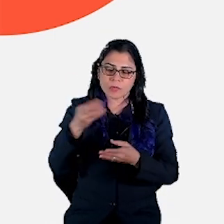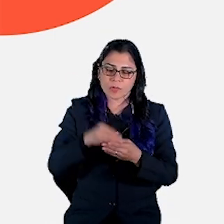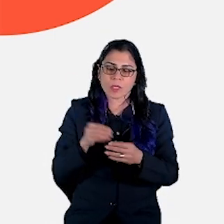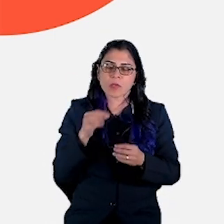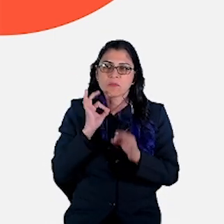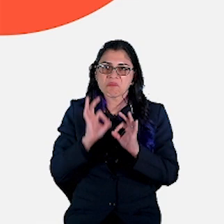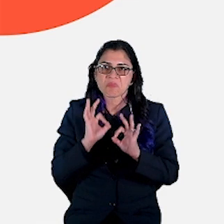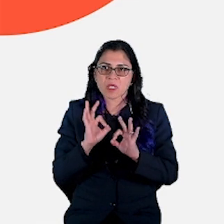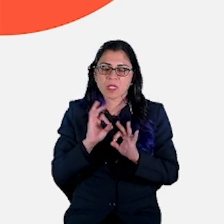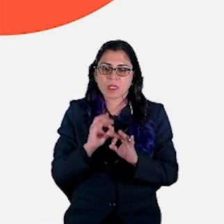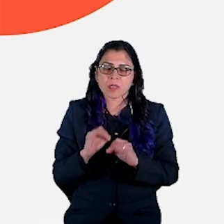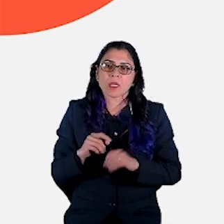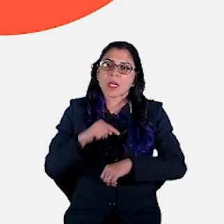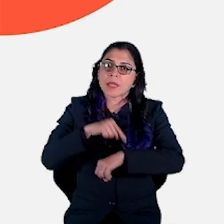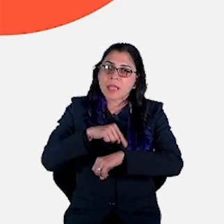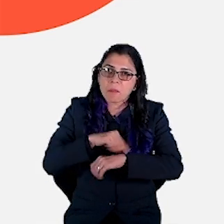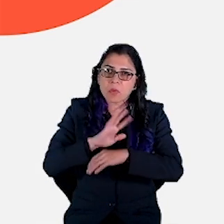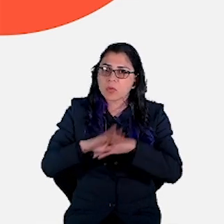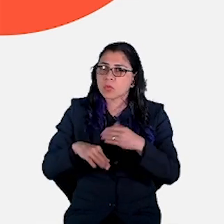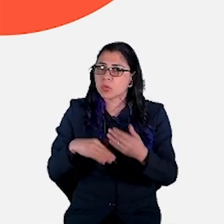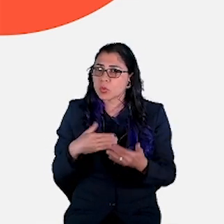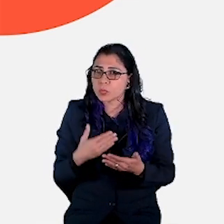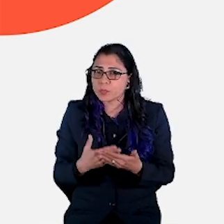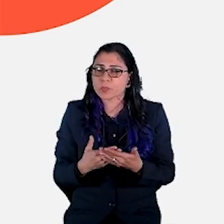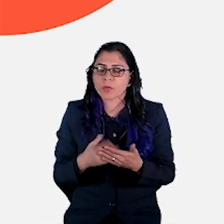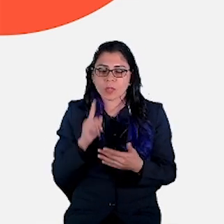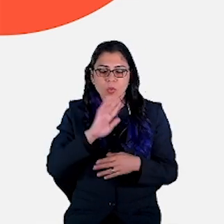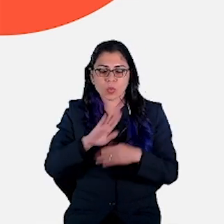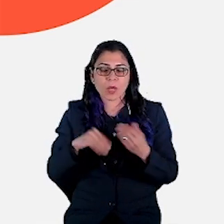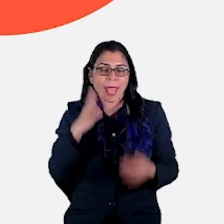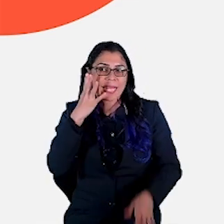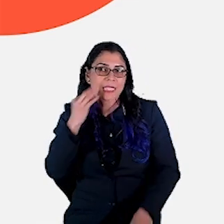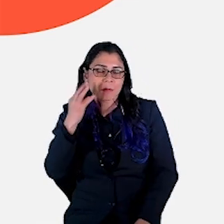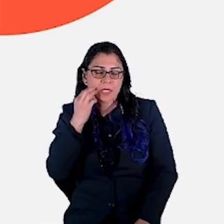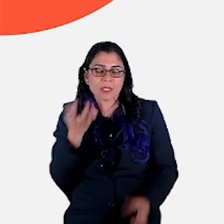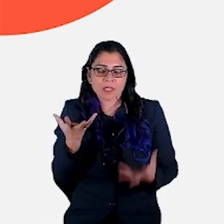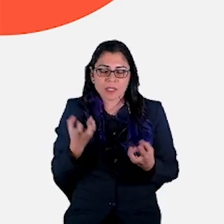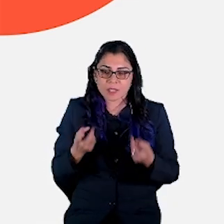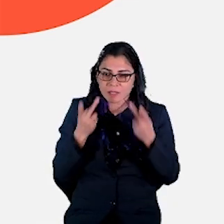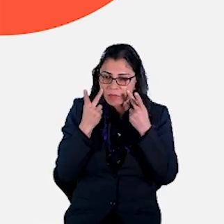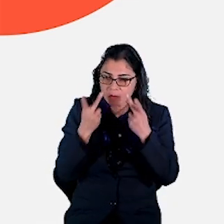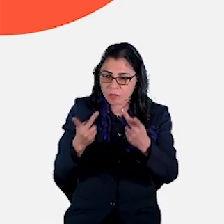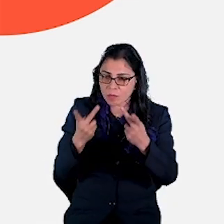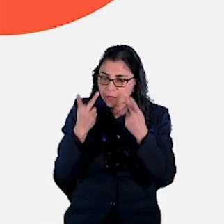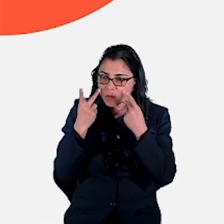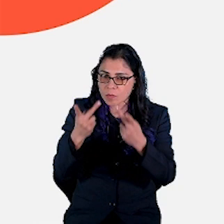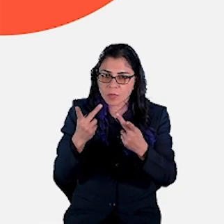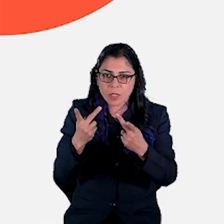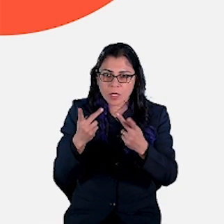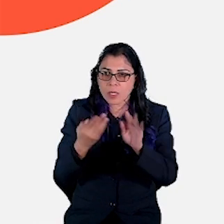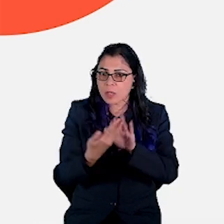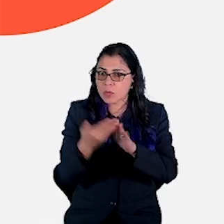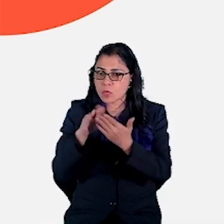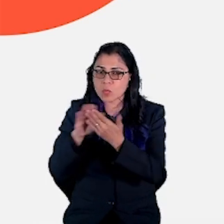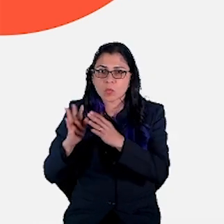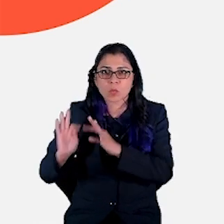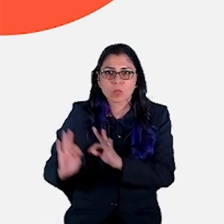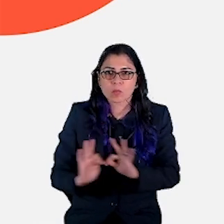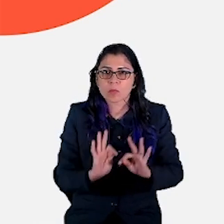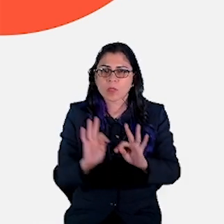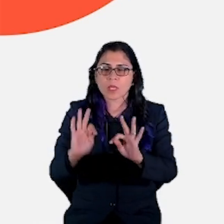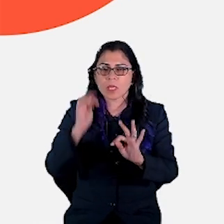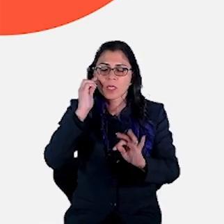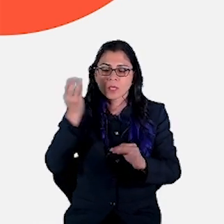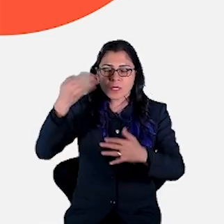este momento toda vez que estas son las experiencias que la gente quiere ver ese turismo comunitario que te permite